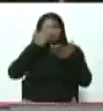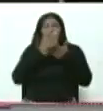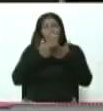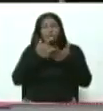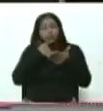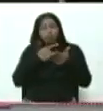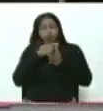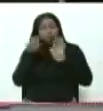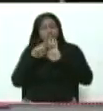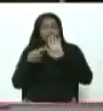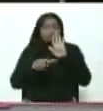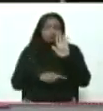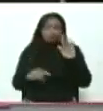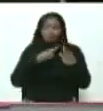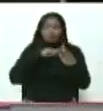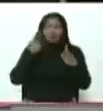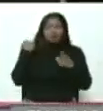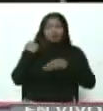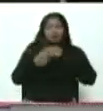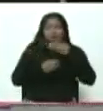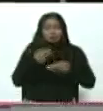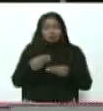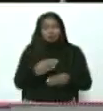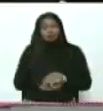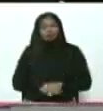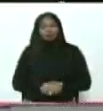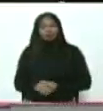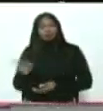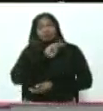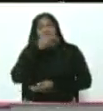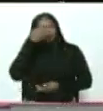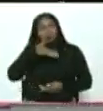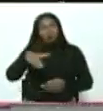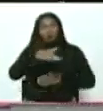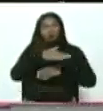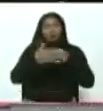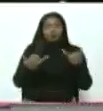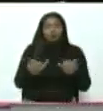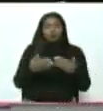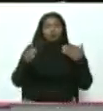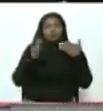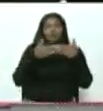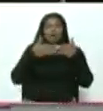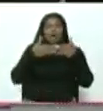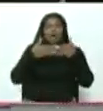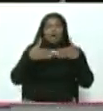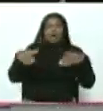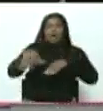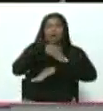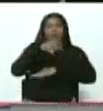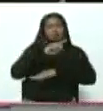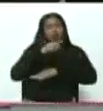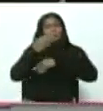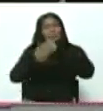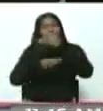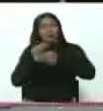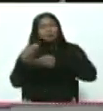indicó que hiciéramos. Poder para el pueblo, pero no es el poder para cerrar una calle, no, es poder para